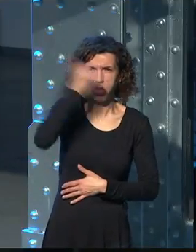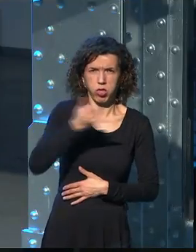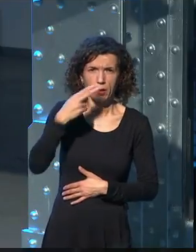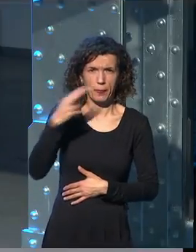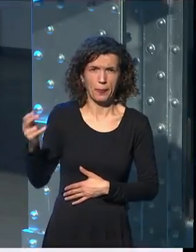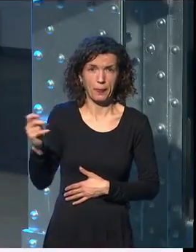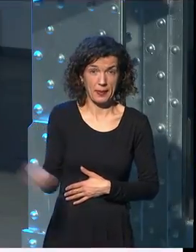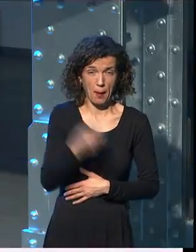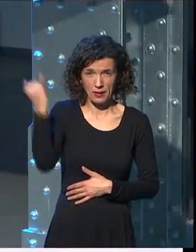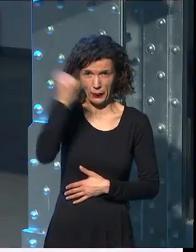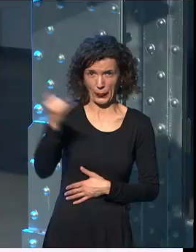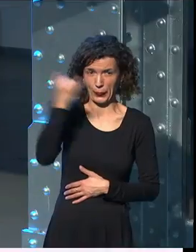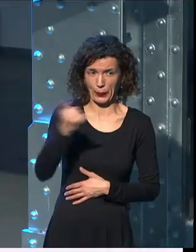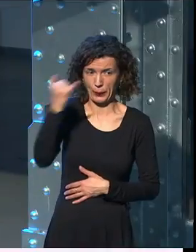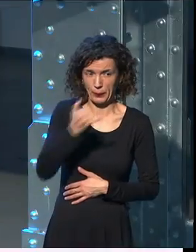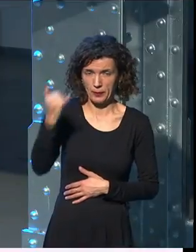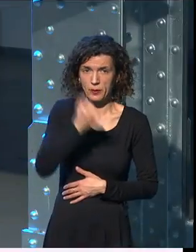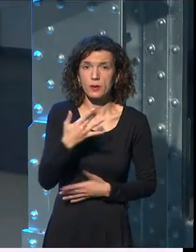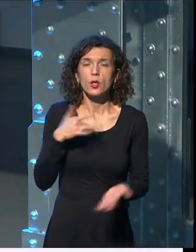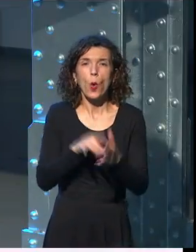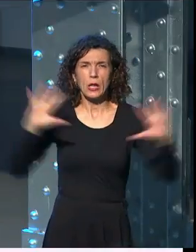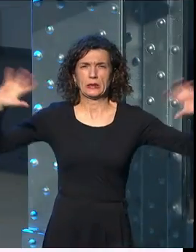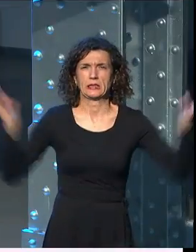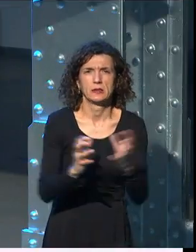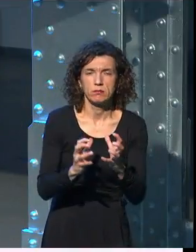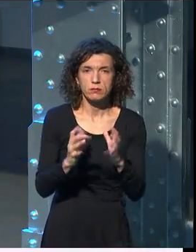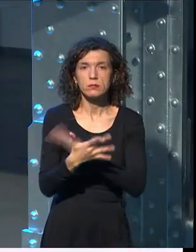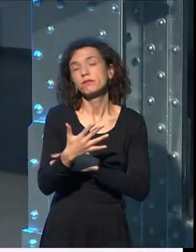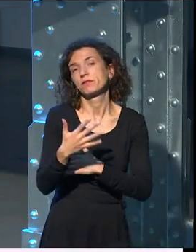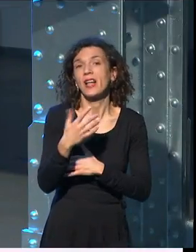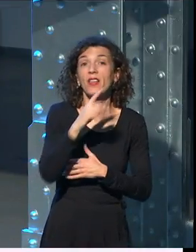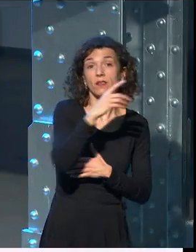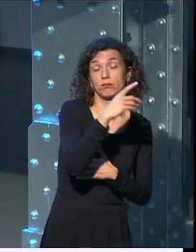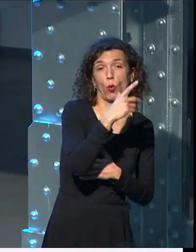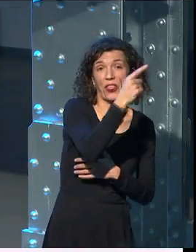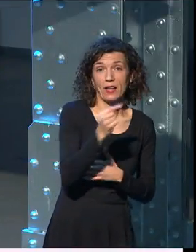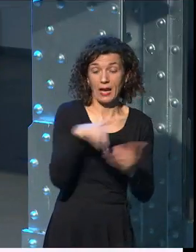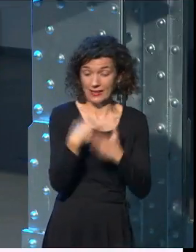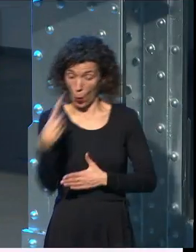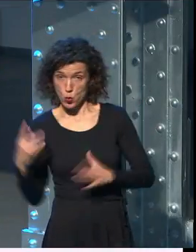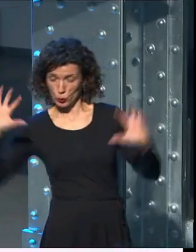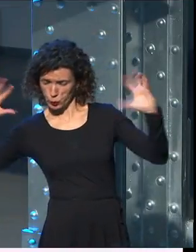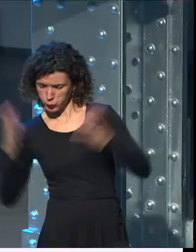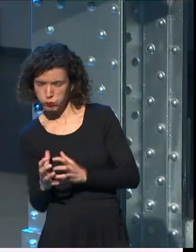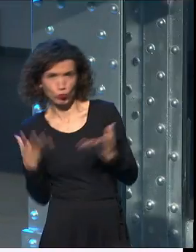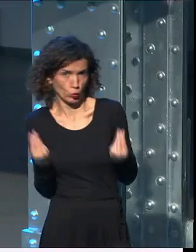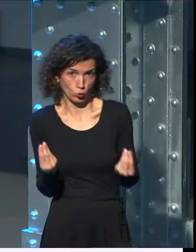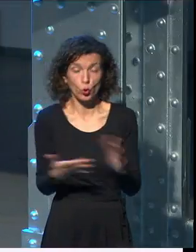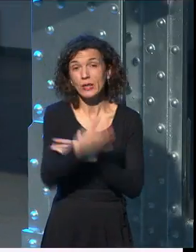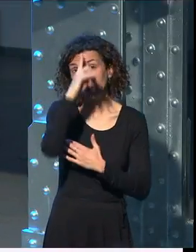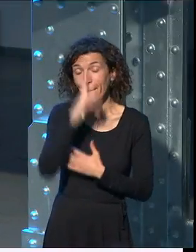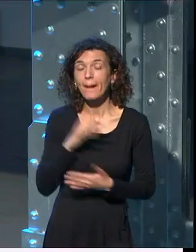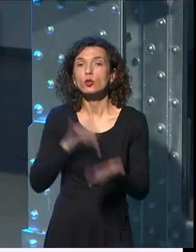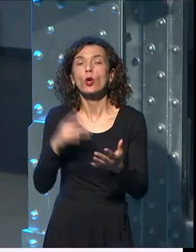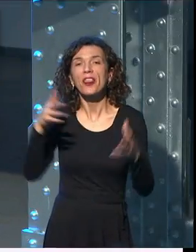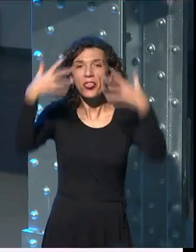Charles Chaplin que está comprimida en una escala de 100 a 1. ¿Vale? Esto sería la imagen